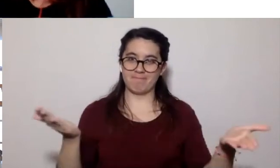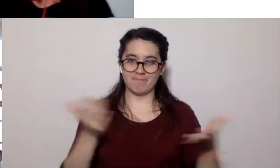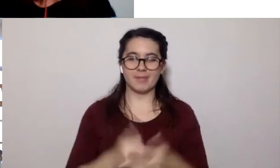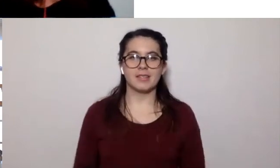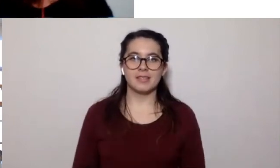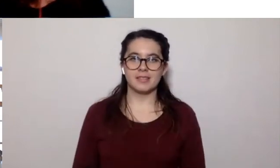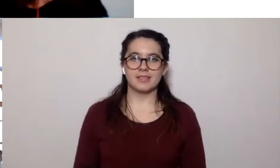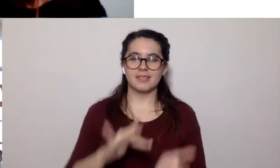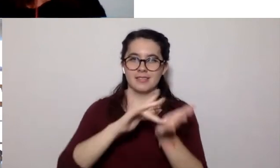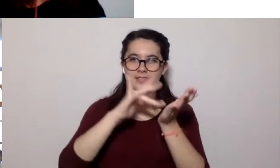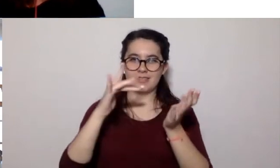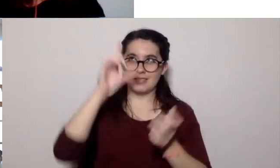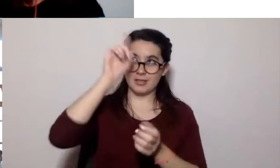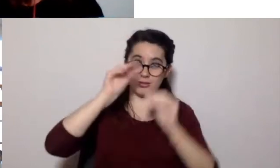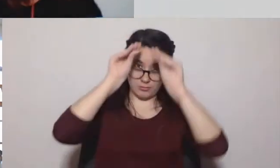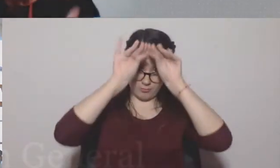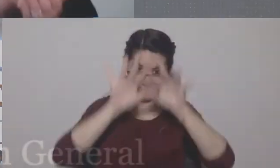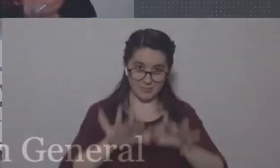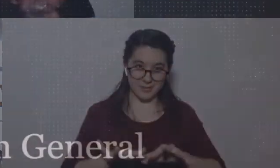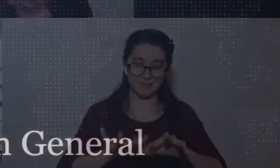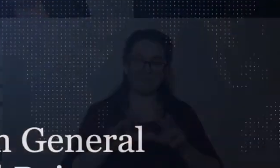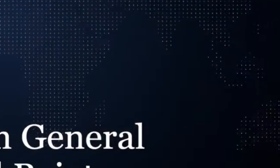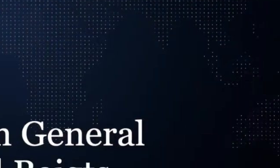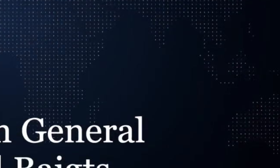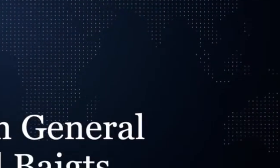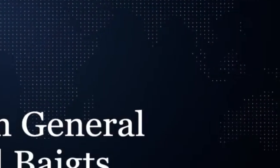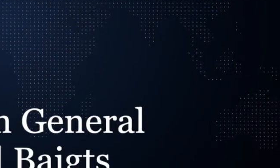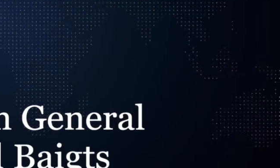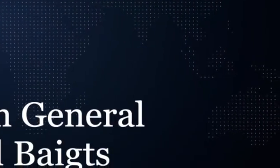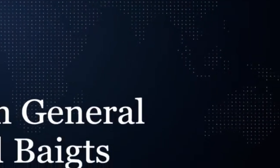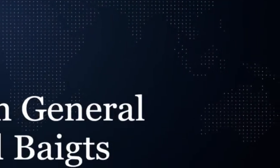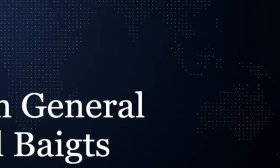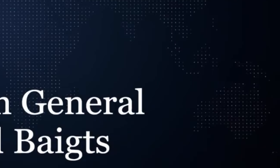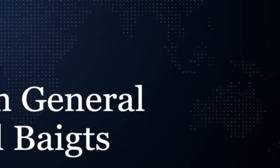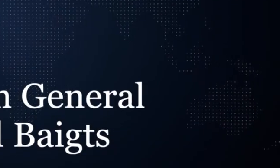Gracias. Dios los bendiga. Bye, bye. Nos vemos. Gracias.